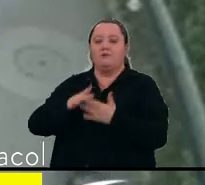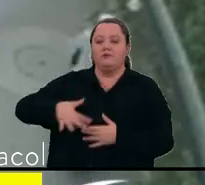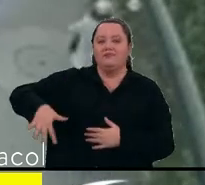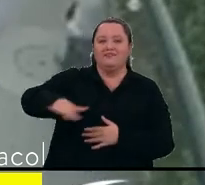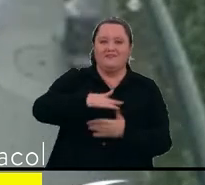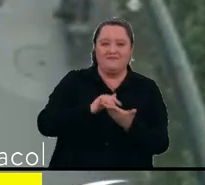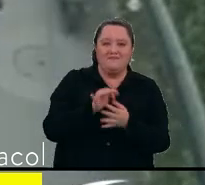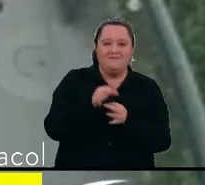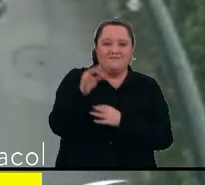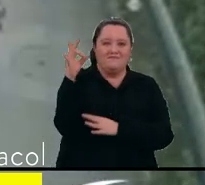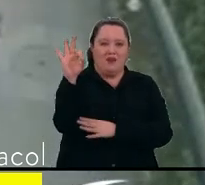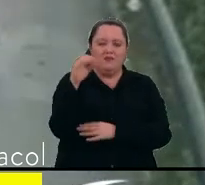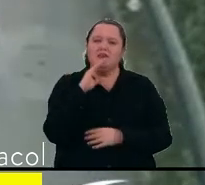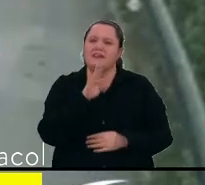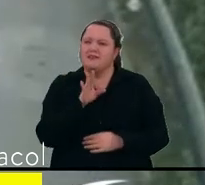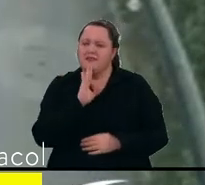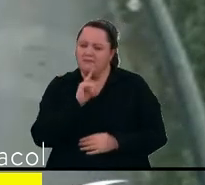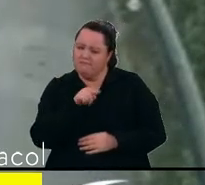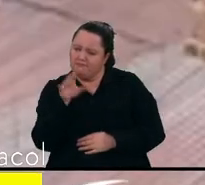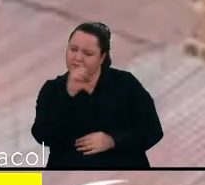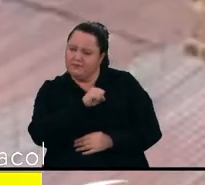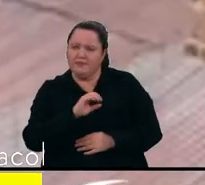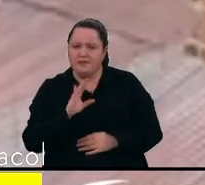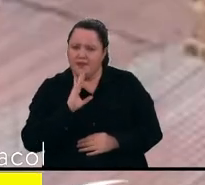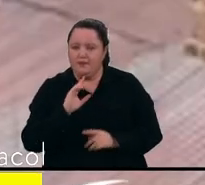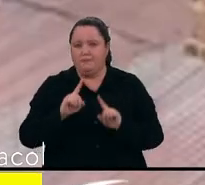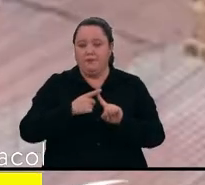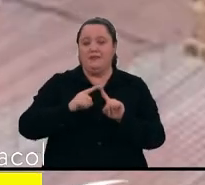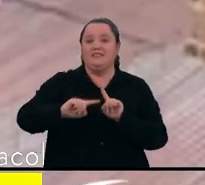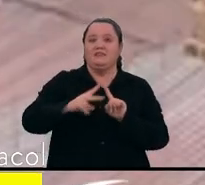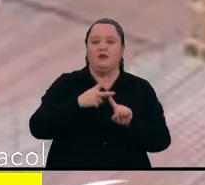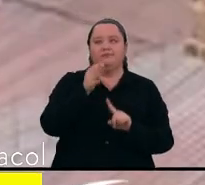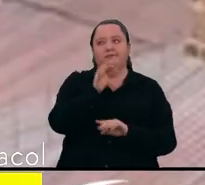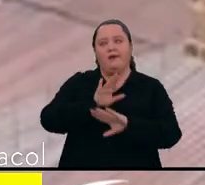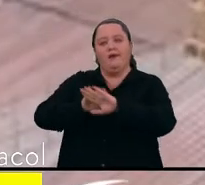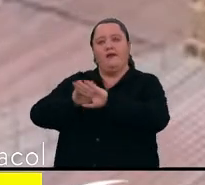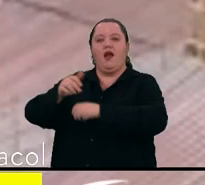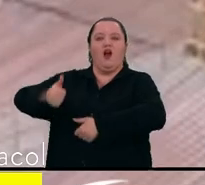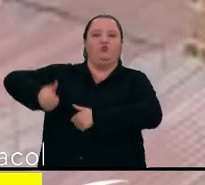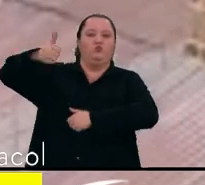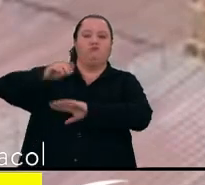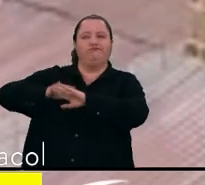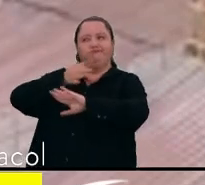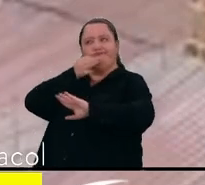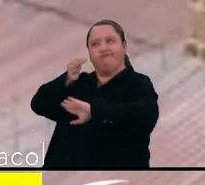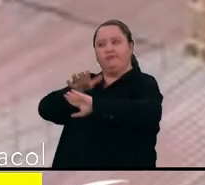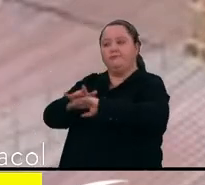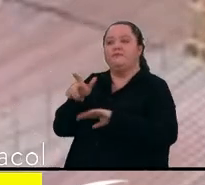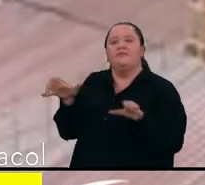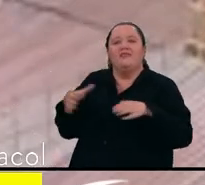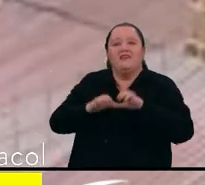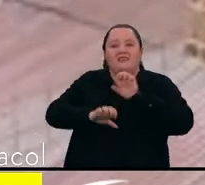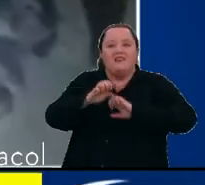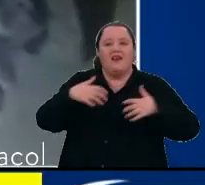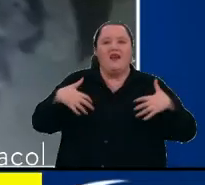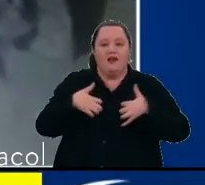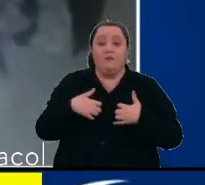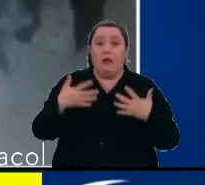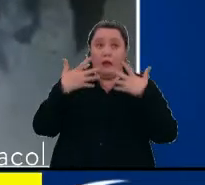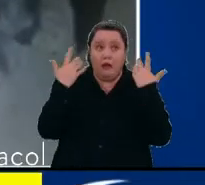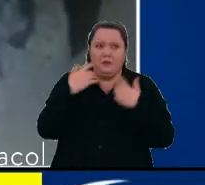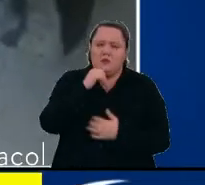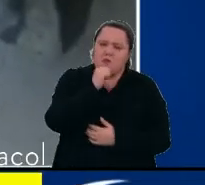para ir Primero identificar los menores y segundos reportar las autoridades competentes según animalistas el gato fue blanco de